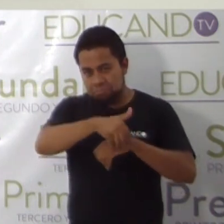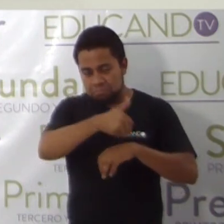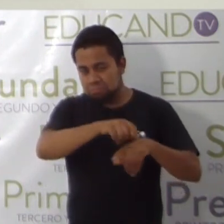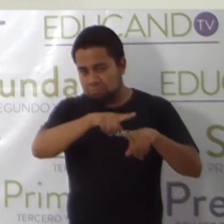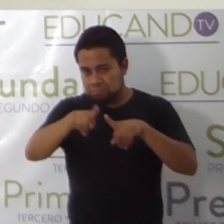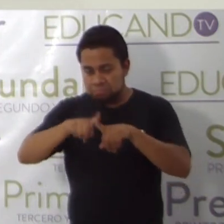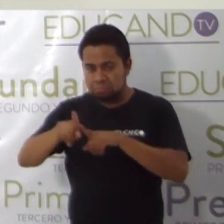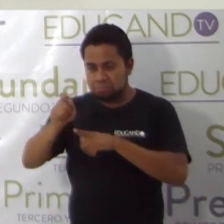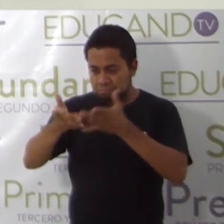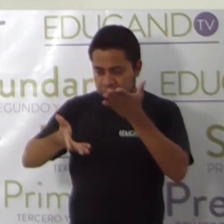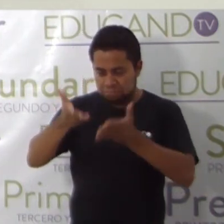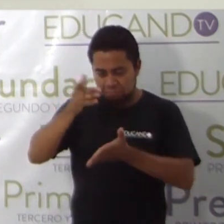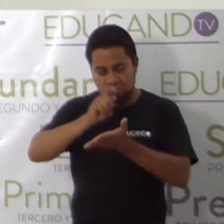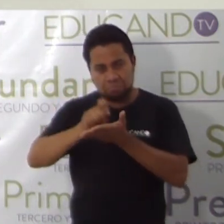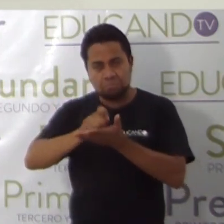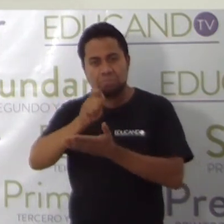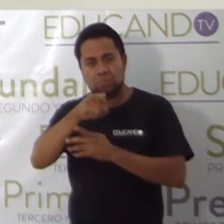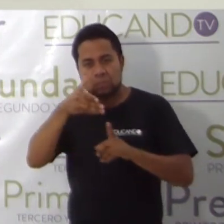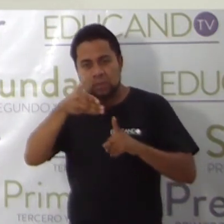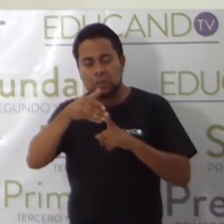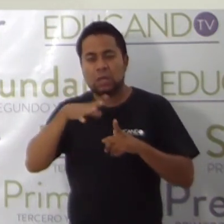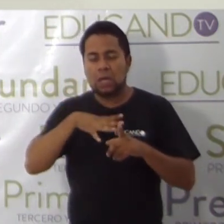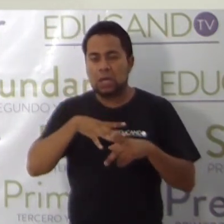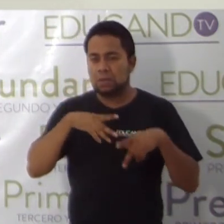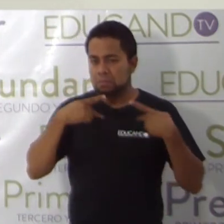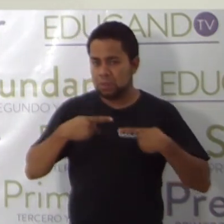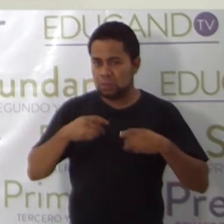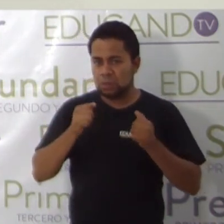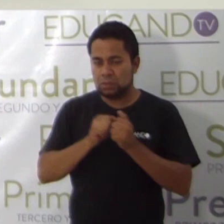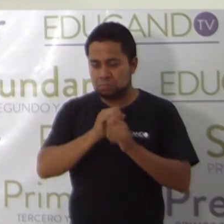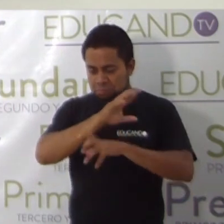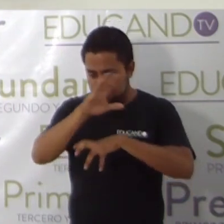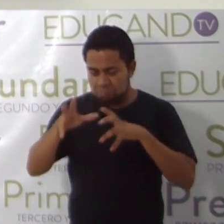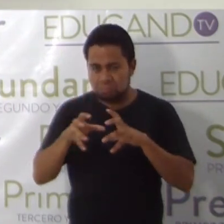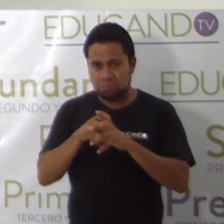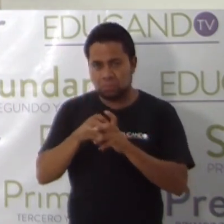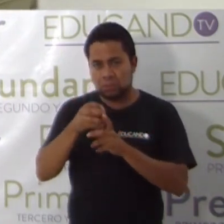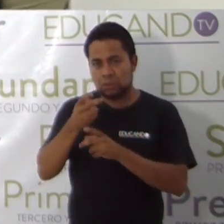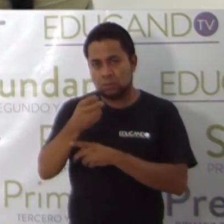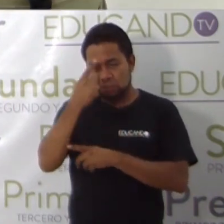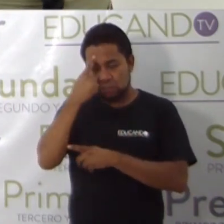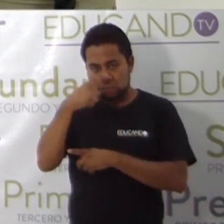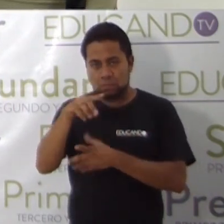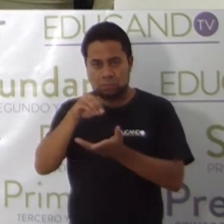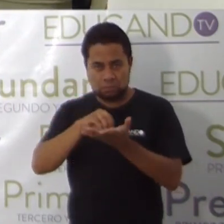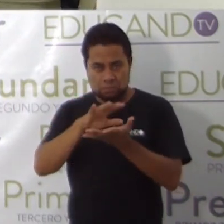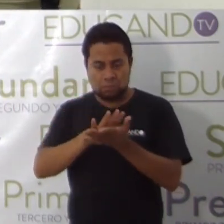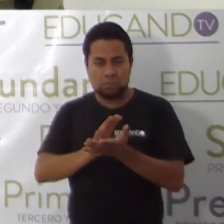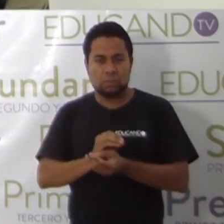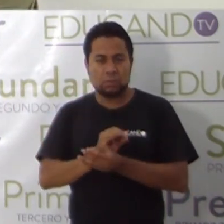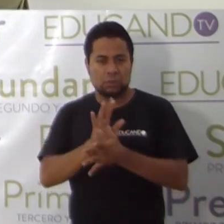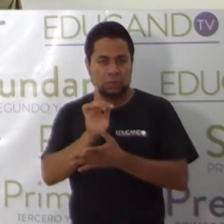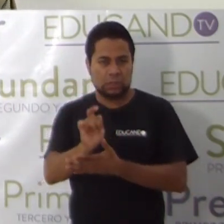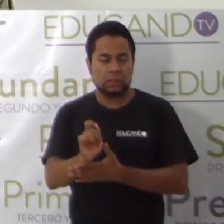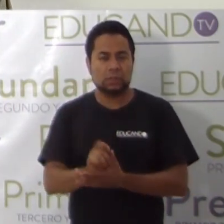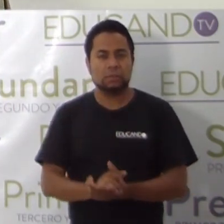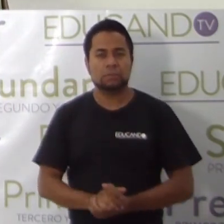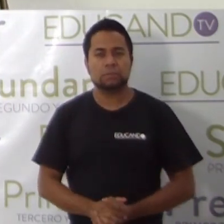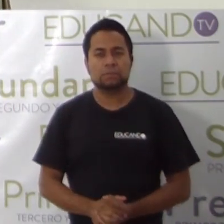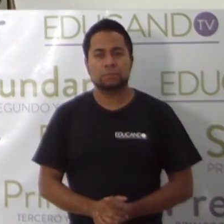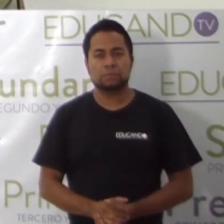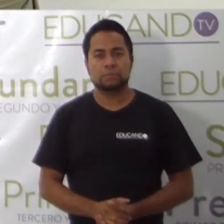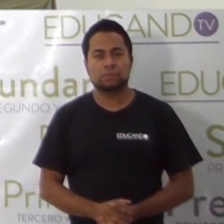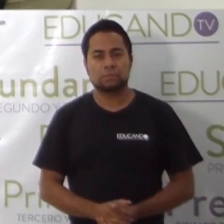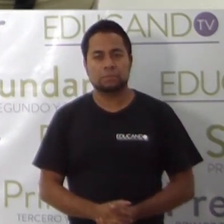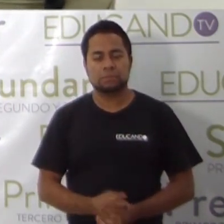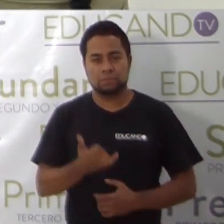comparar, se llama población o universo, ¿no? Eso nada más para que les quede claro. Y recuerden,